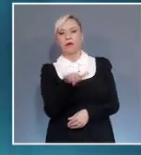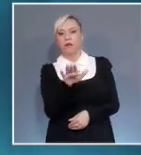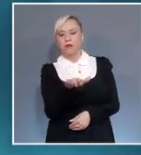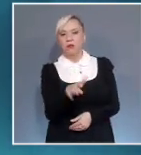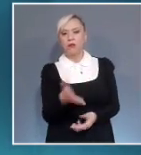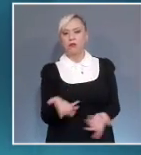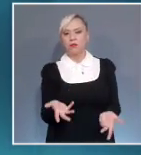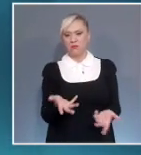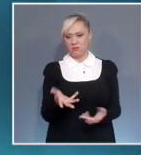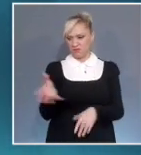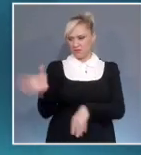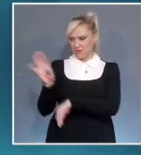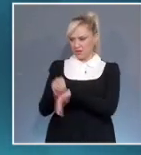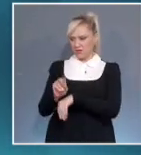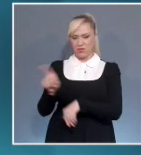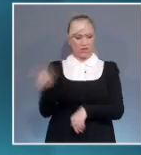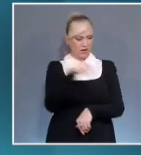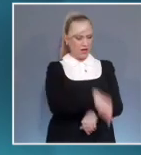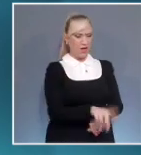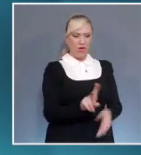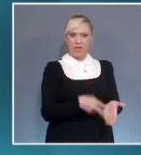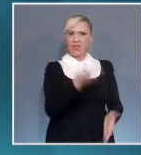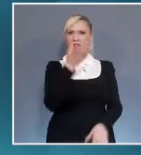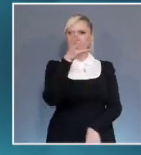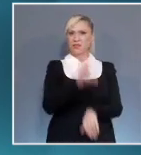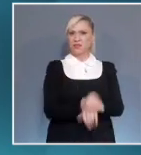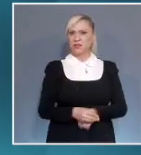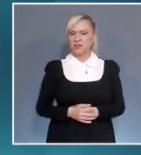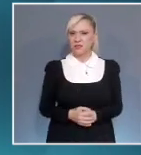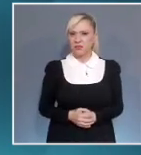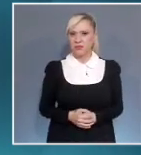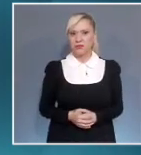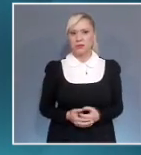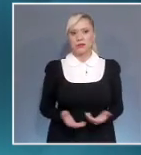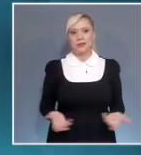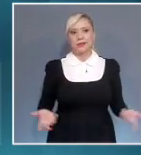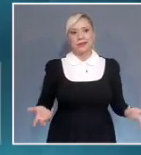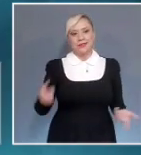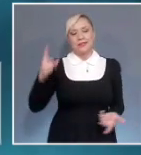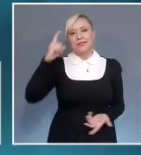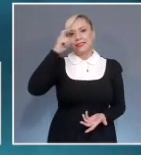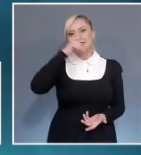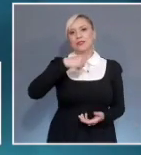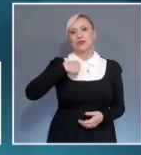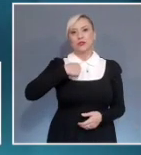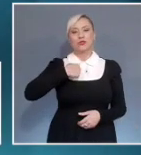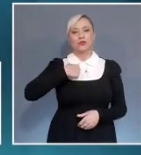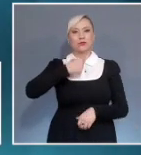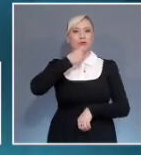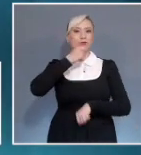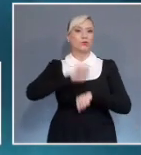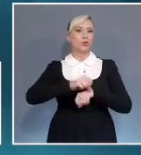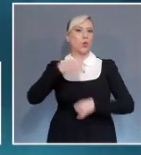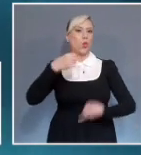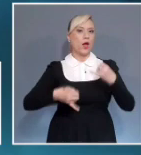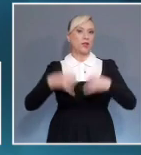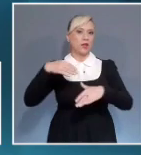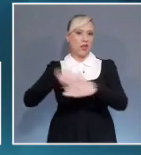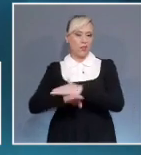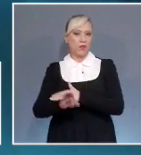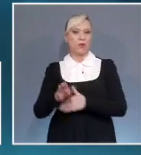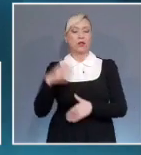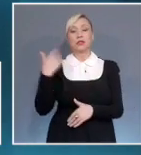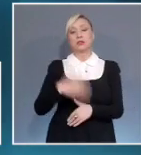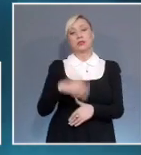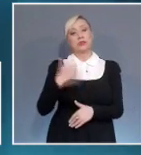entrar en otra. Los parí ya siendo secretaria de juzgado. Fueron 2 embarazos de alto riesgo que tuve que compaginar